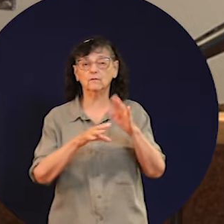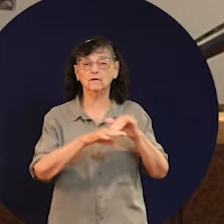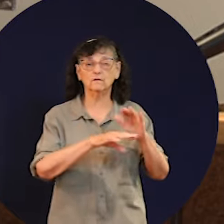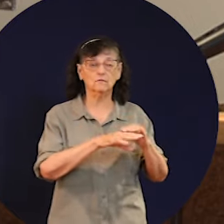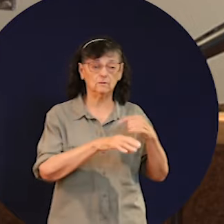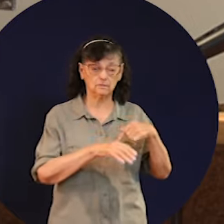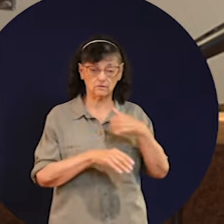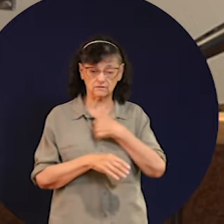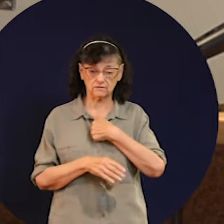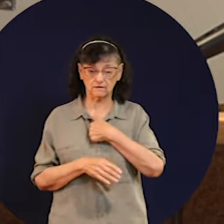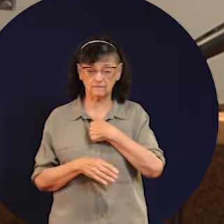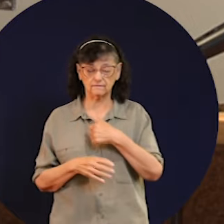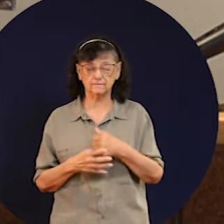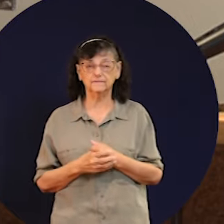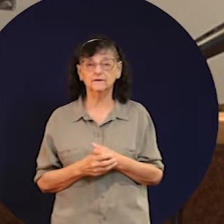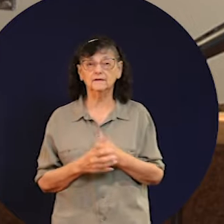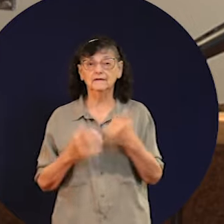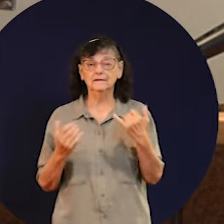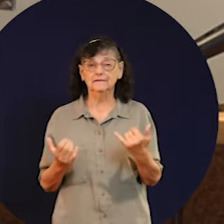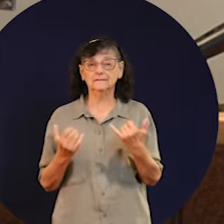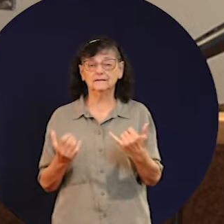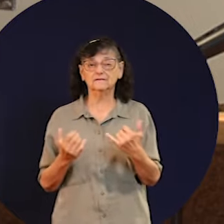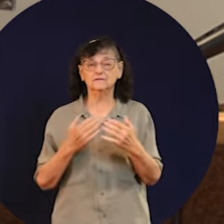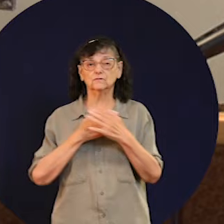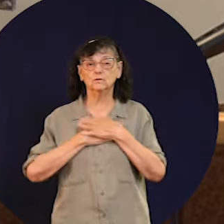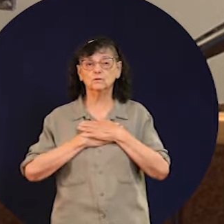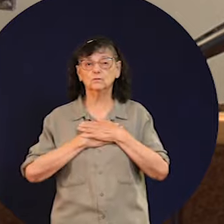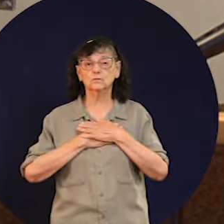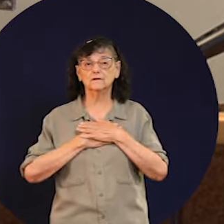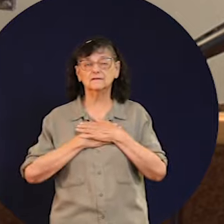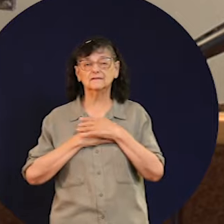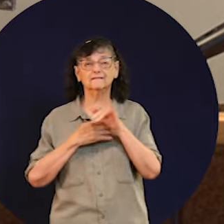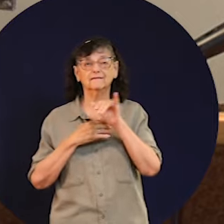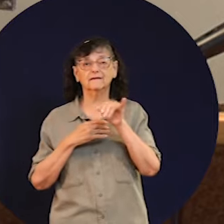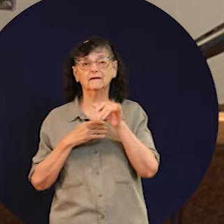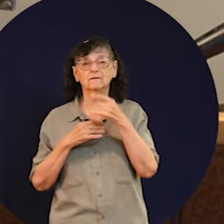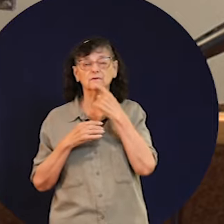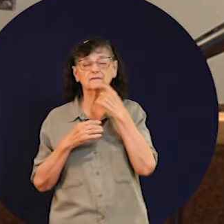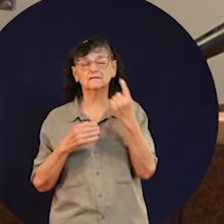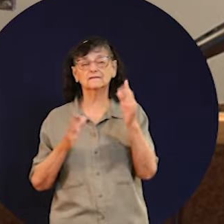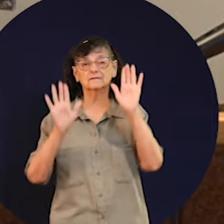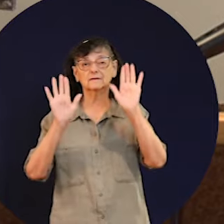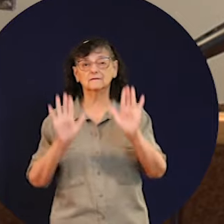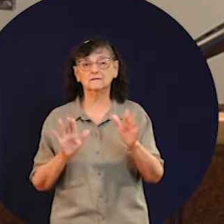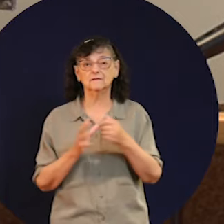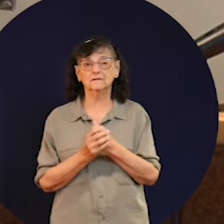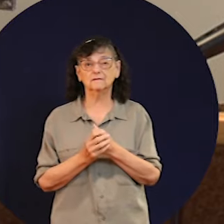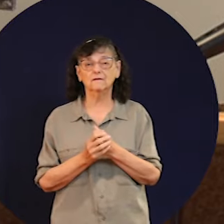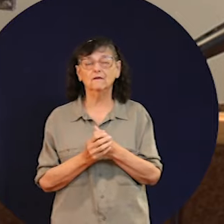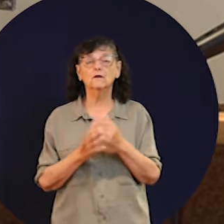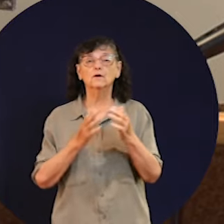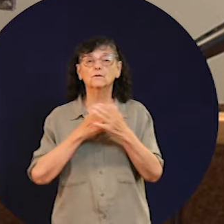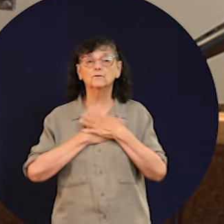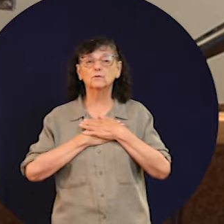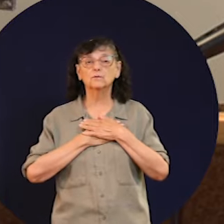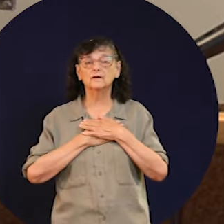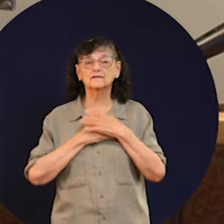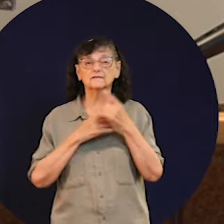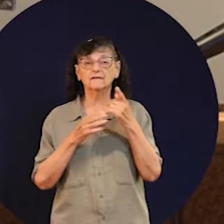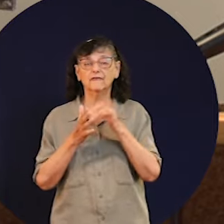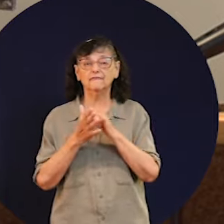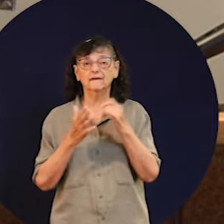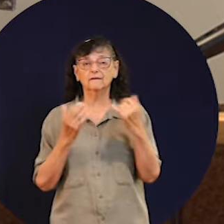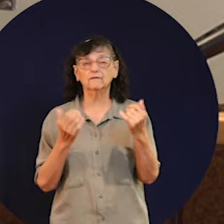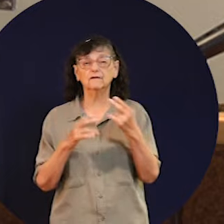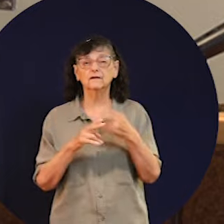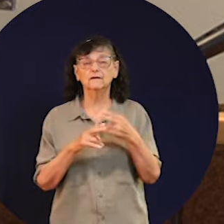llamados nosotros. Este es un descanso sabático que tomamos este domingo, el descanso sabático que